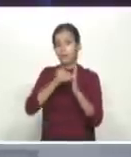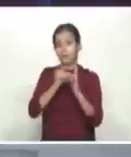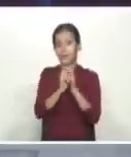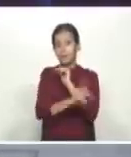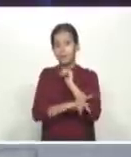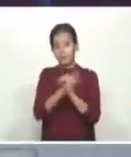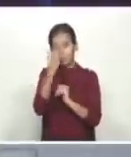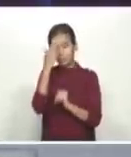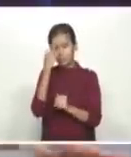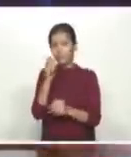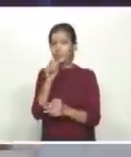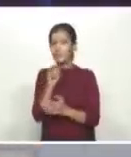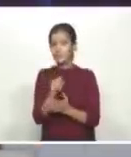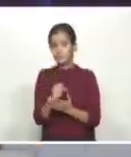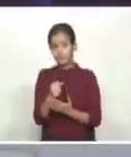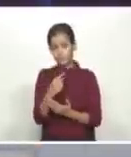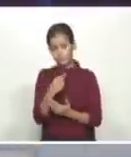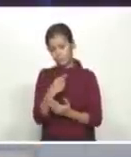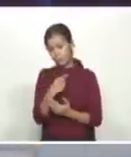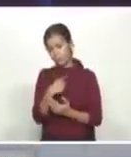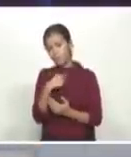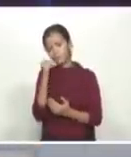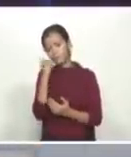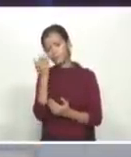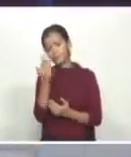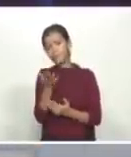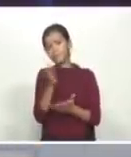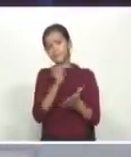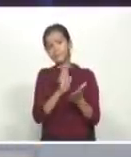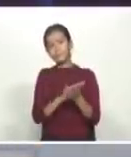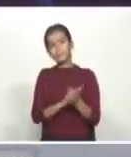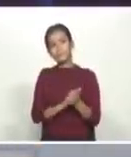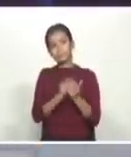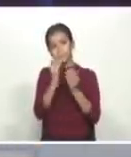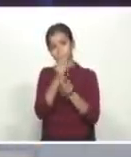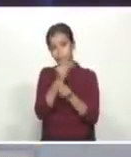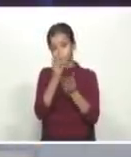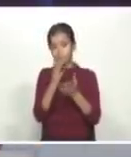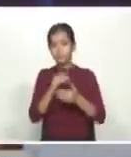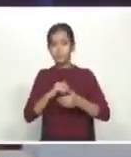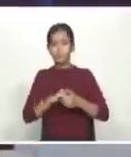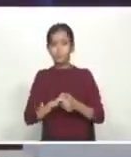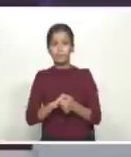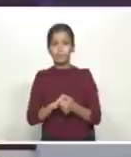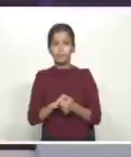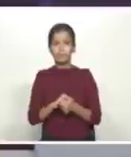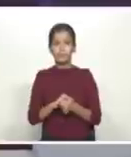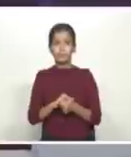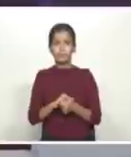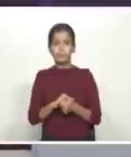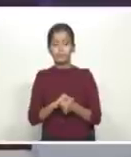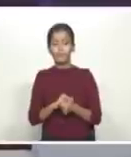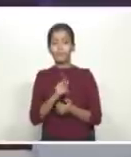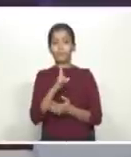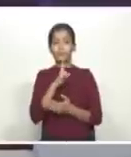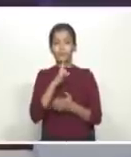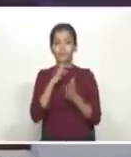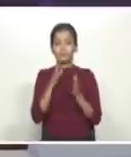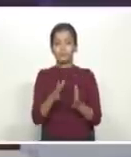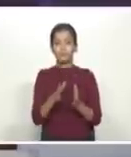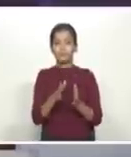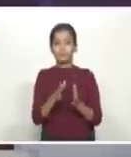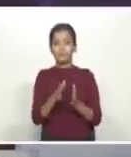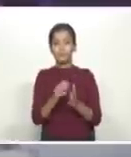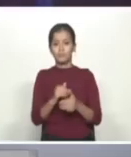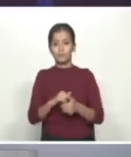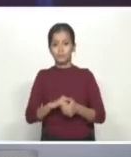como colonia. Yo quiero sintetizar esto. Y por eso planteaba que el pueblo es lo que hace de lo